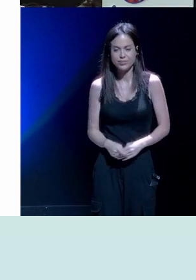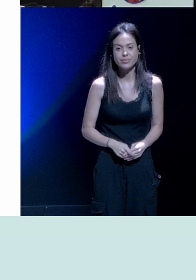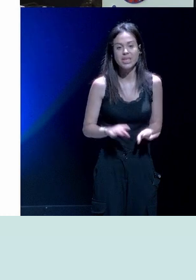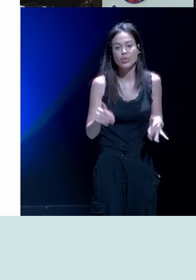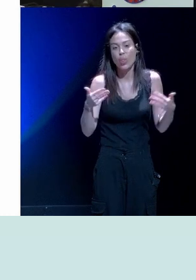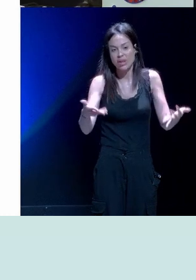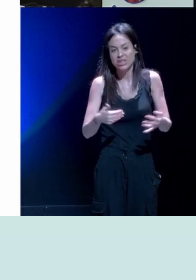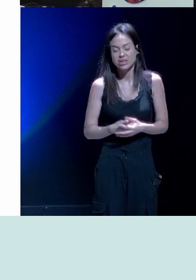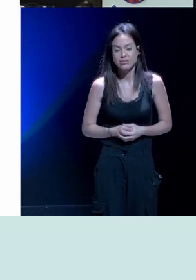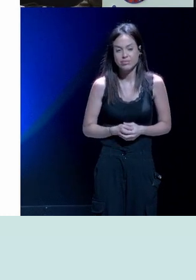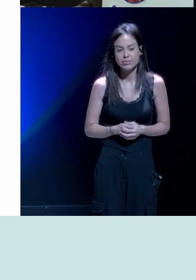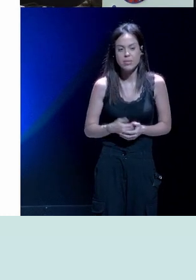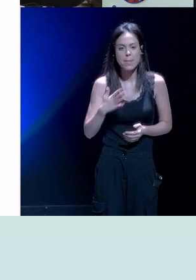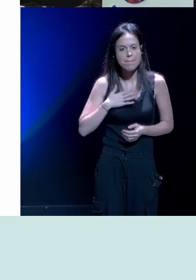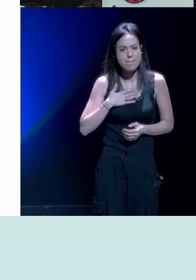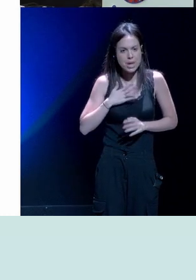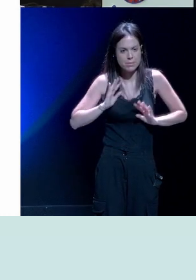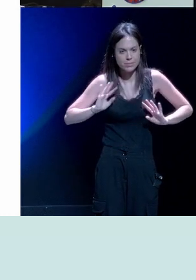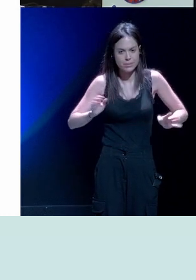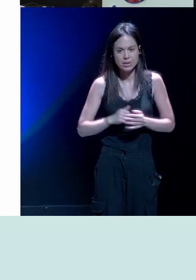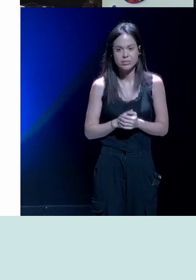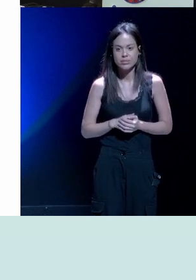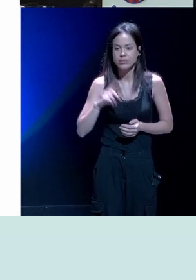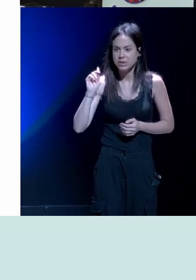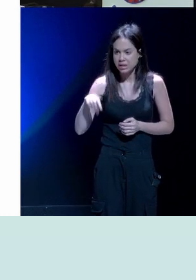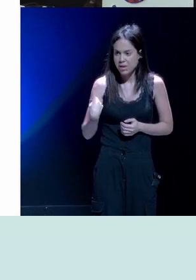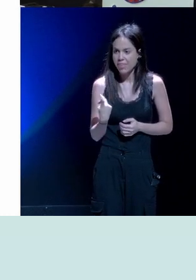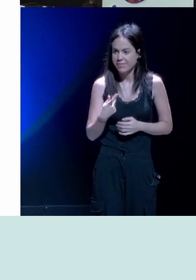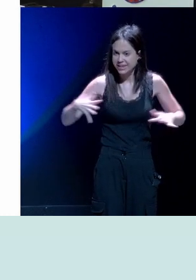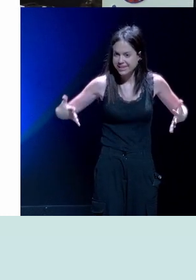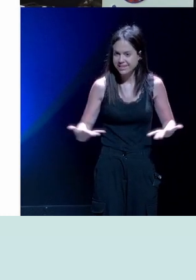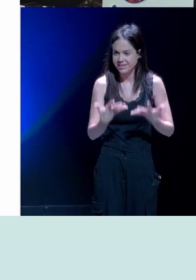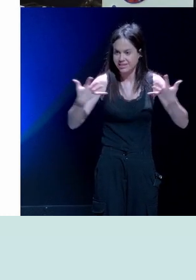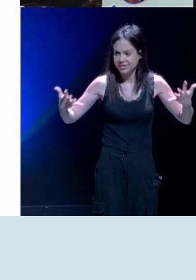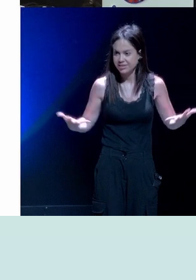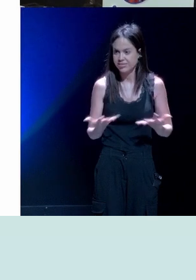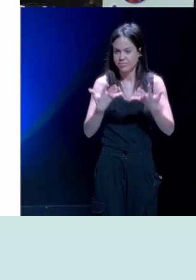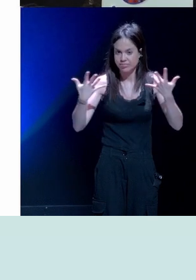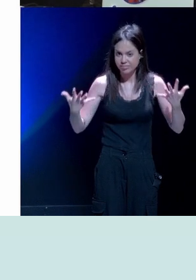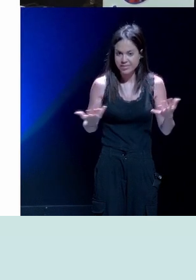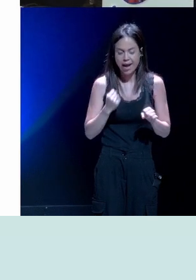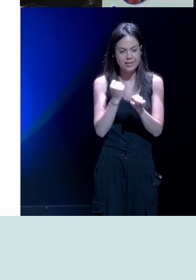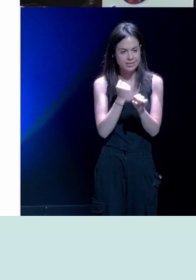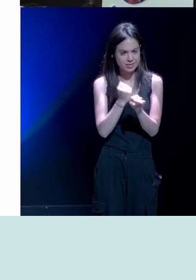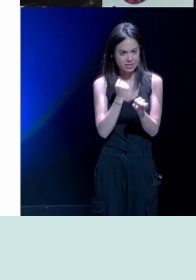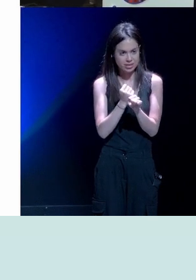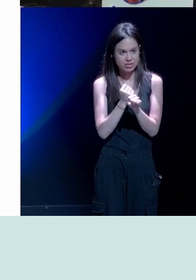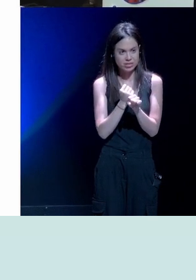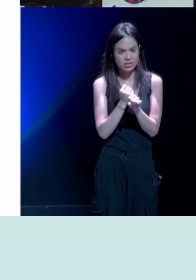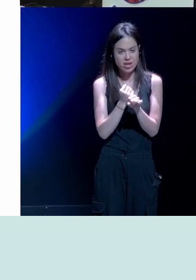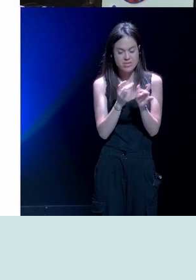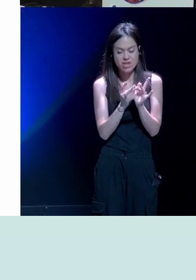Entonces, para mí esta es la ocasión de animarles también, en la medida de lo posible, a realizar ese trabajo de